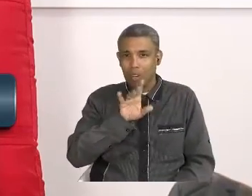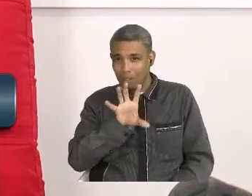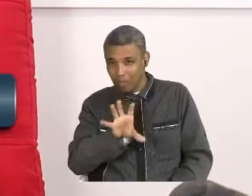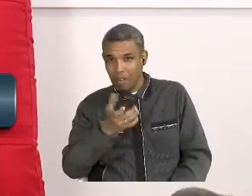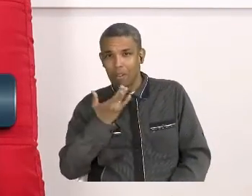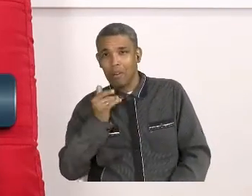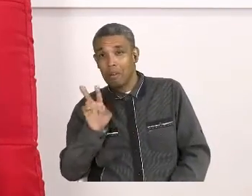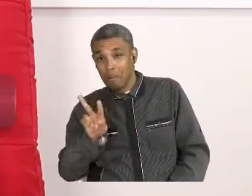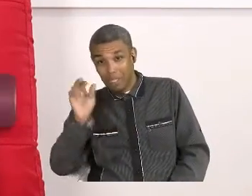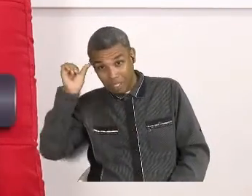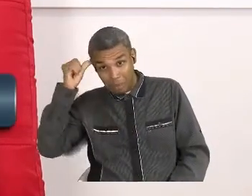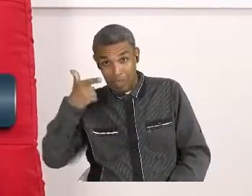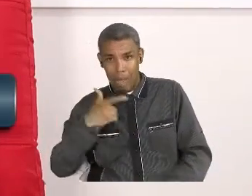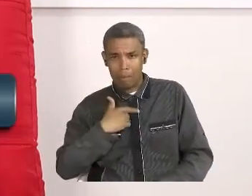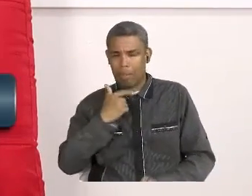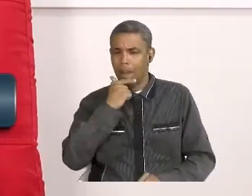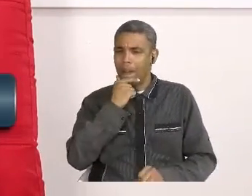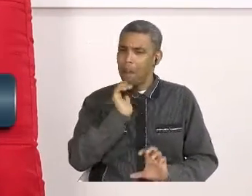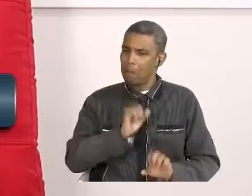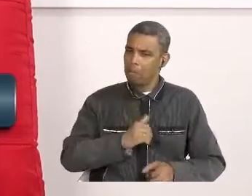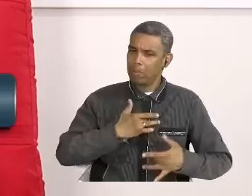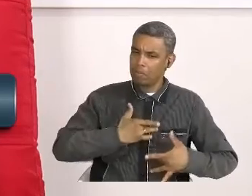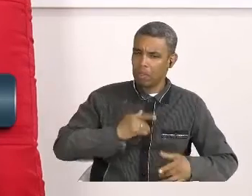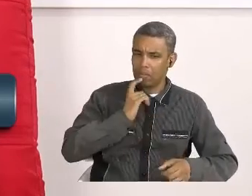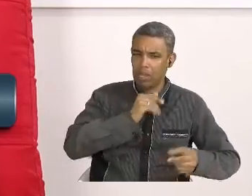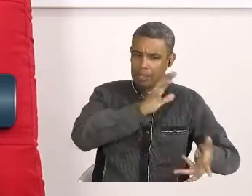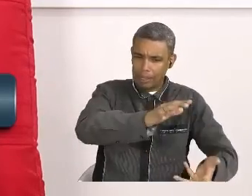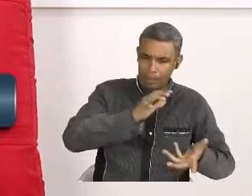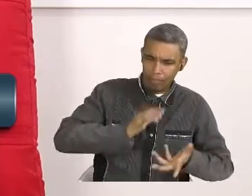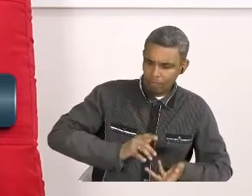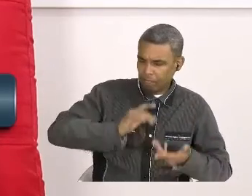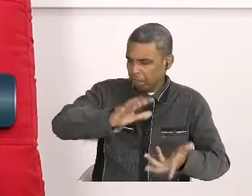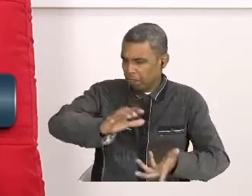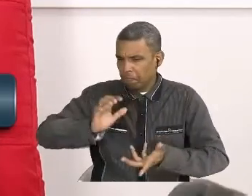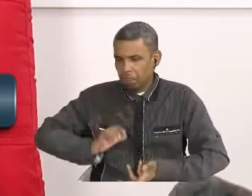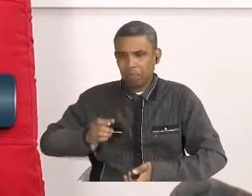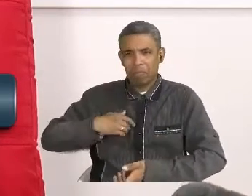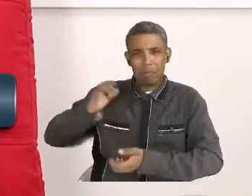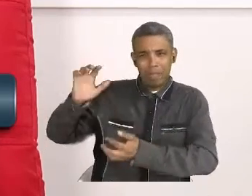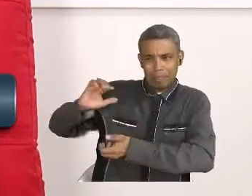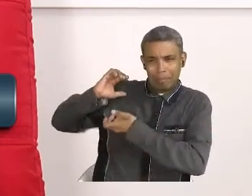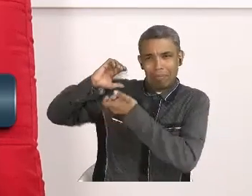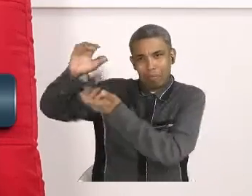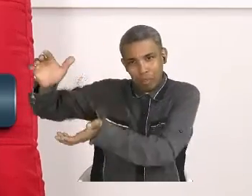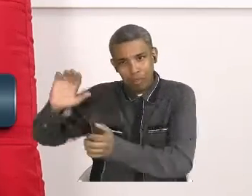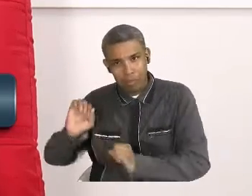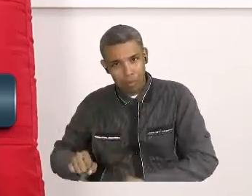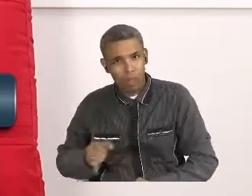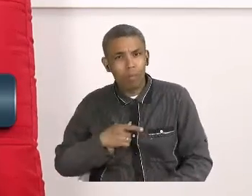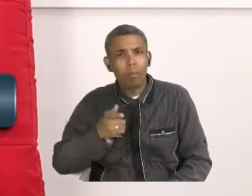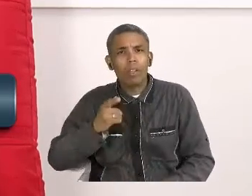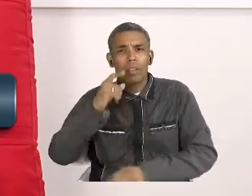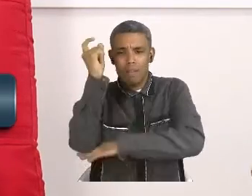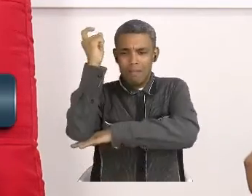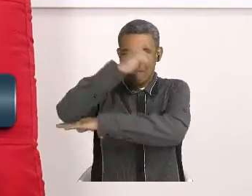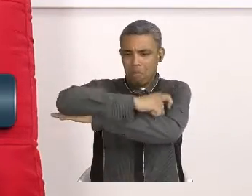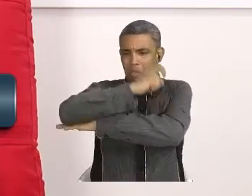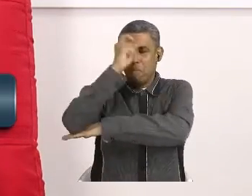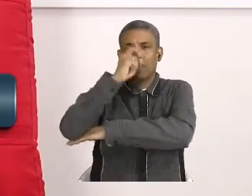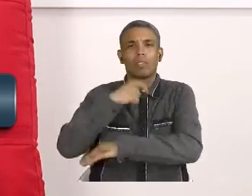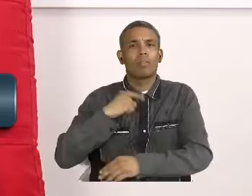Entonces recuerden, hoy por ti, mañana por mí, estamos en una situación de emergencia desde Mocoa. Les recuerdo, las noticias nacionales nos han